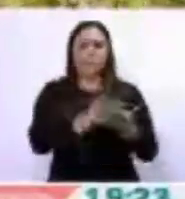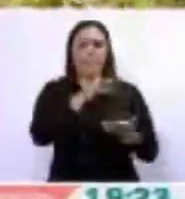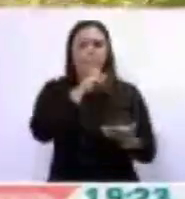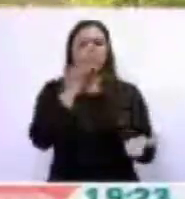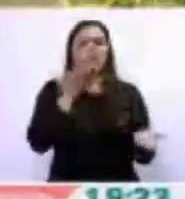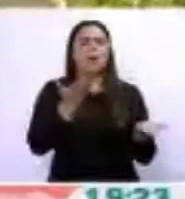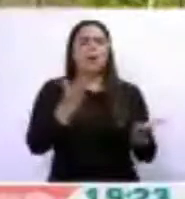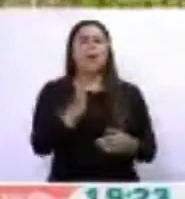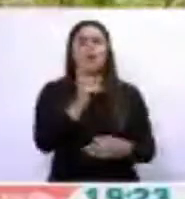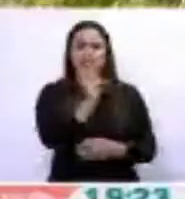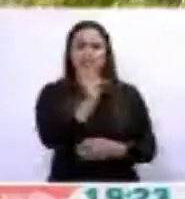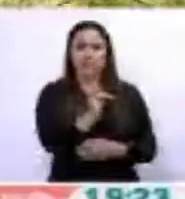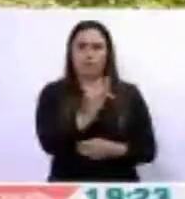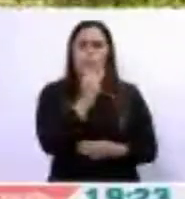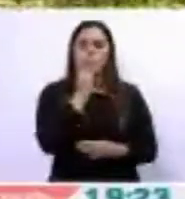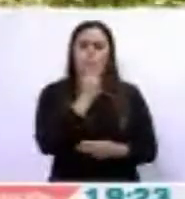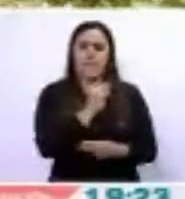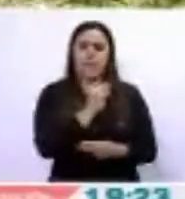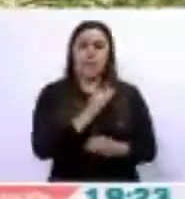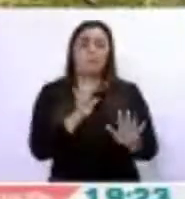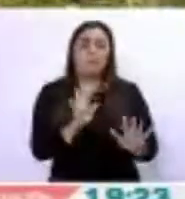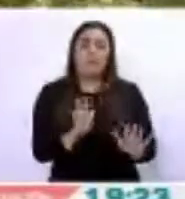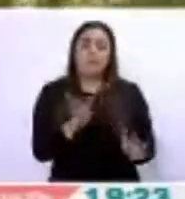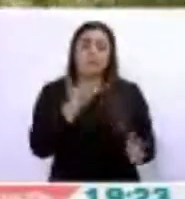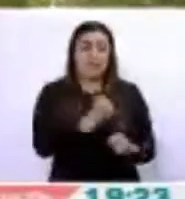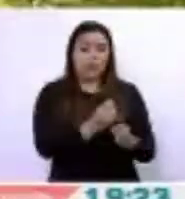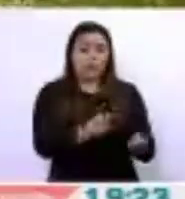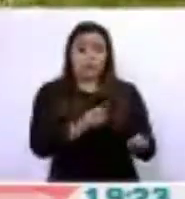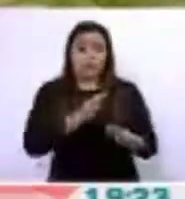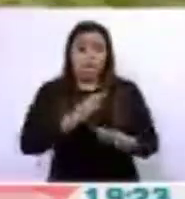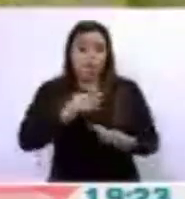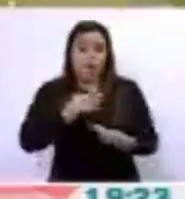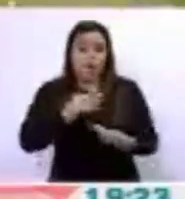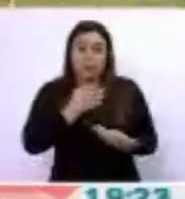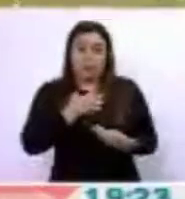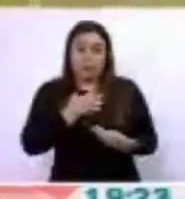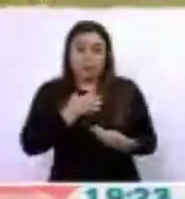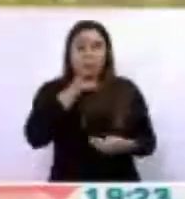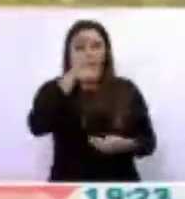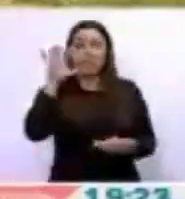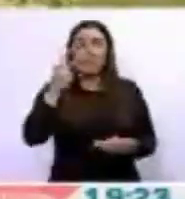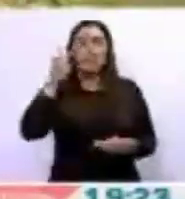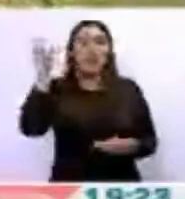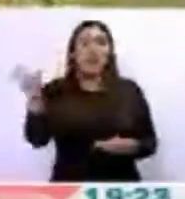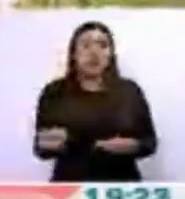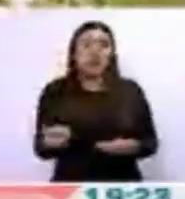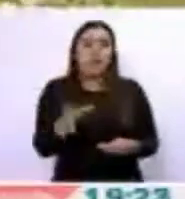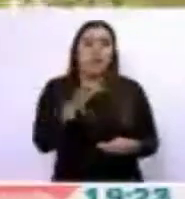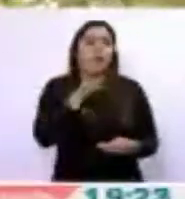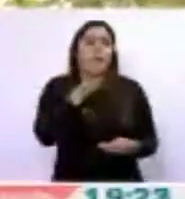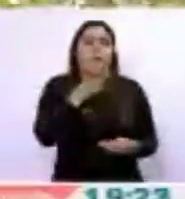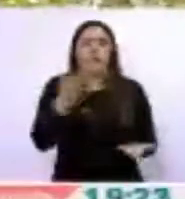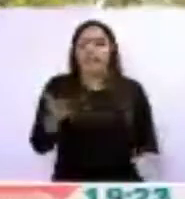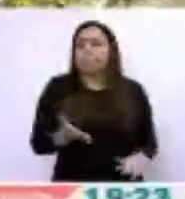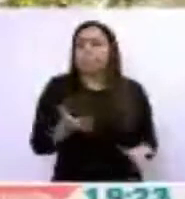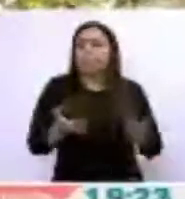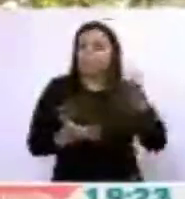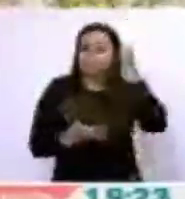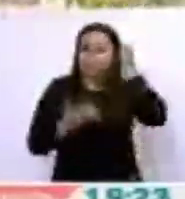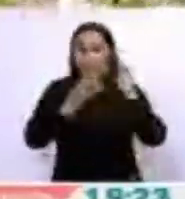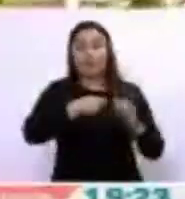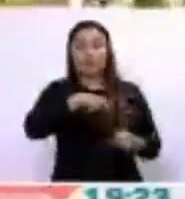positiva. Si no podemos recibir trabajadores de otros países, ¿por qué no los parados de